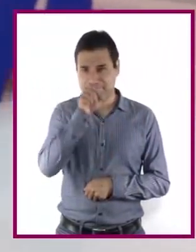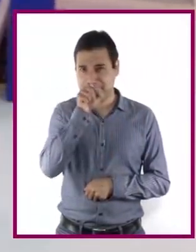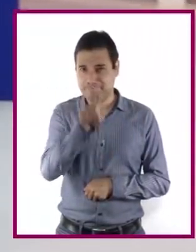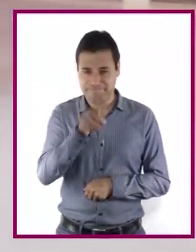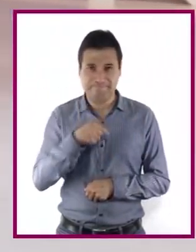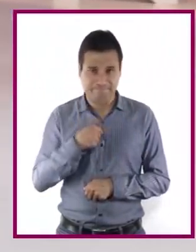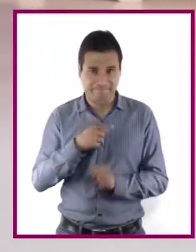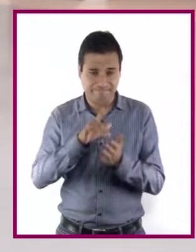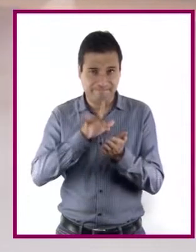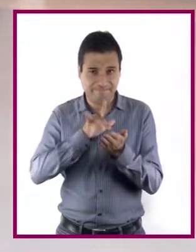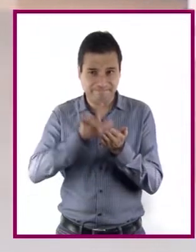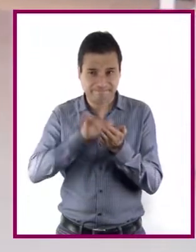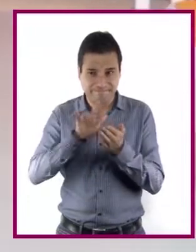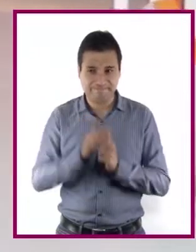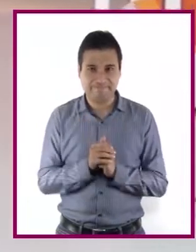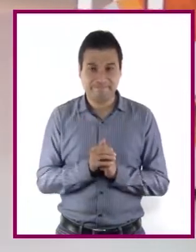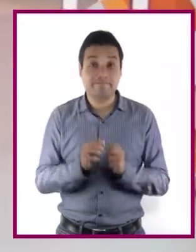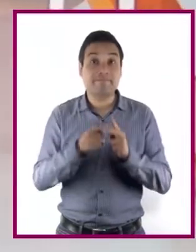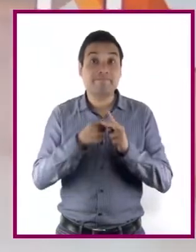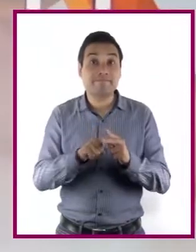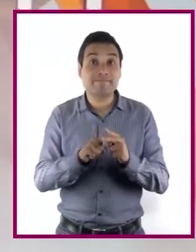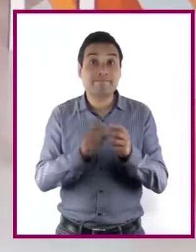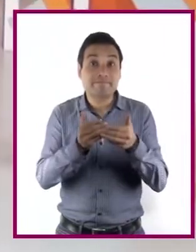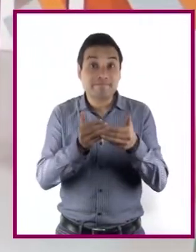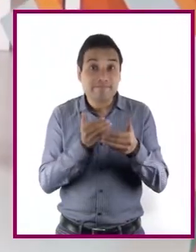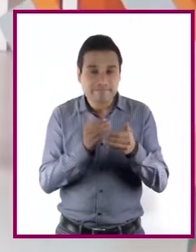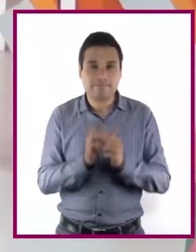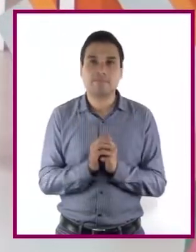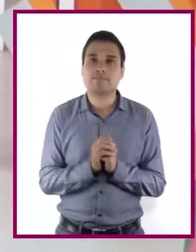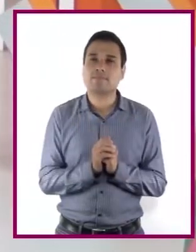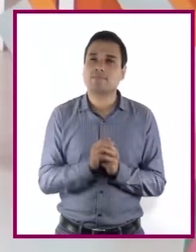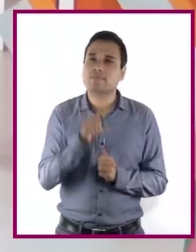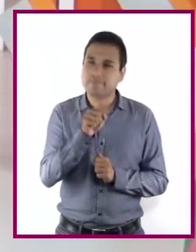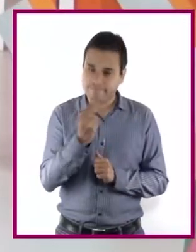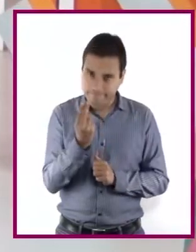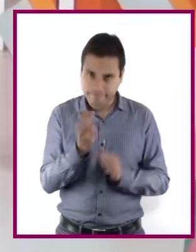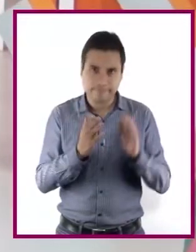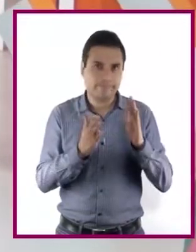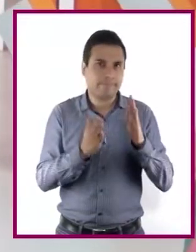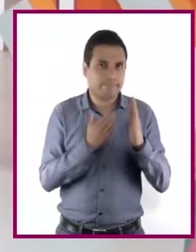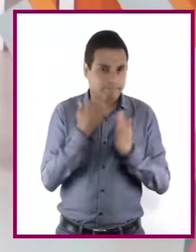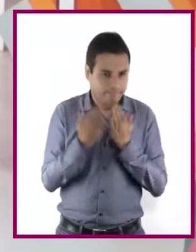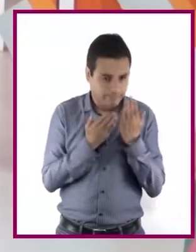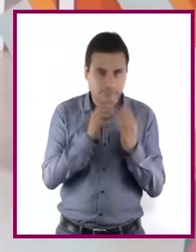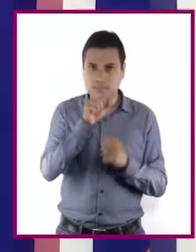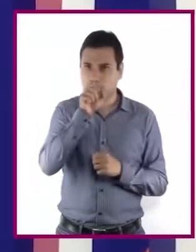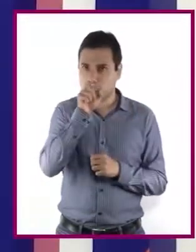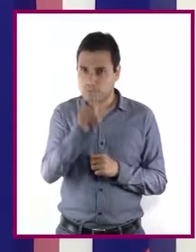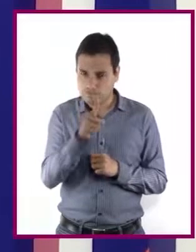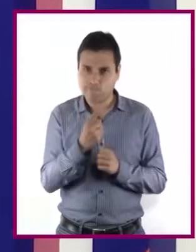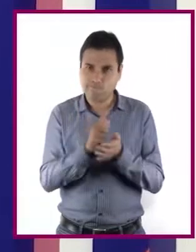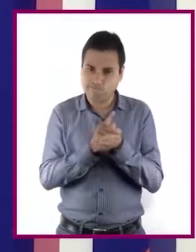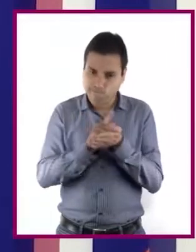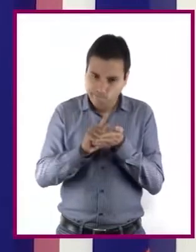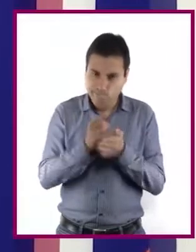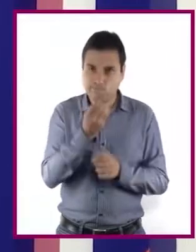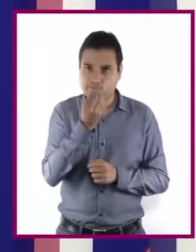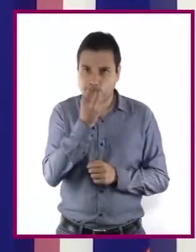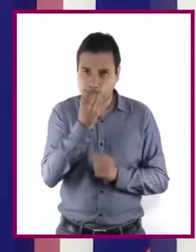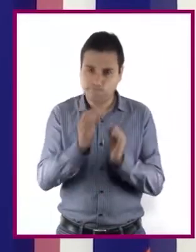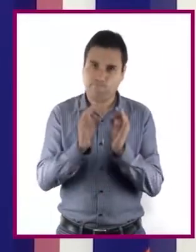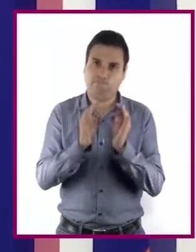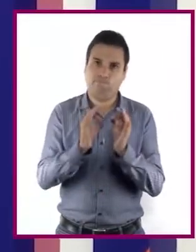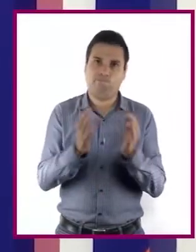esta sesión. Antes de comenzar, les recuerdo que a sus hábitos de estudio deben sumar buenas prácticas de higiene y alimentación,